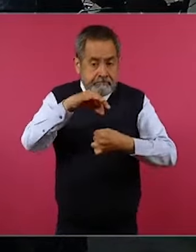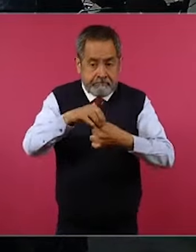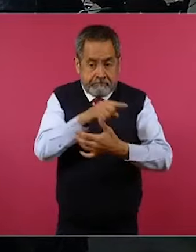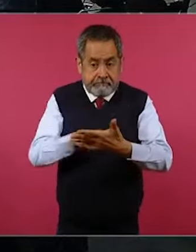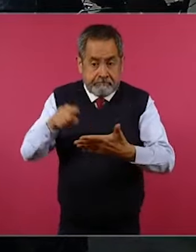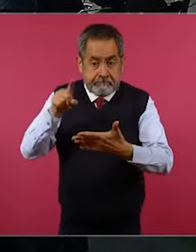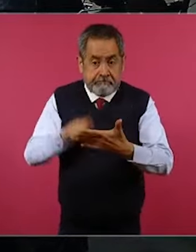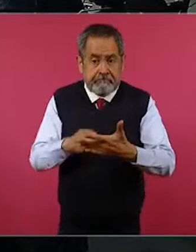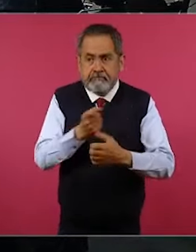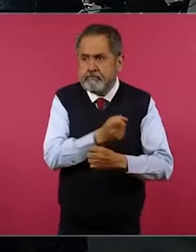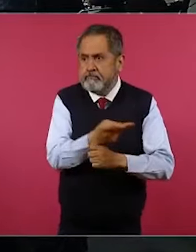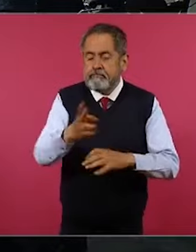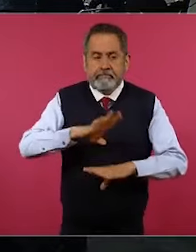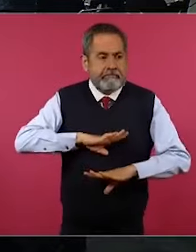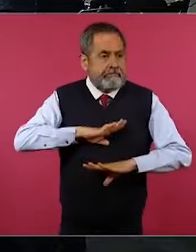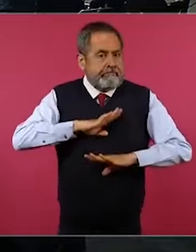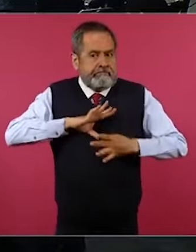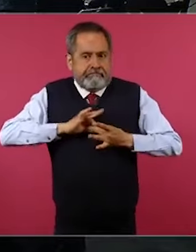desbordan las pasiones.